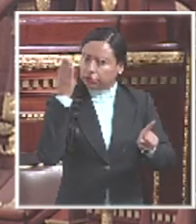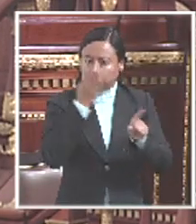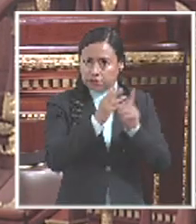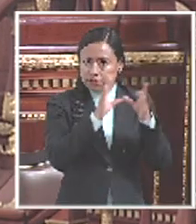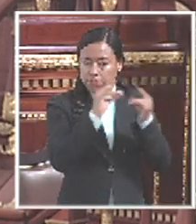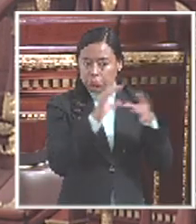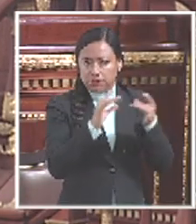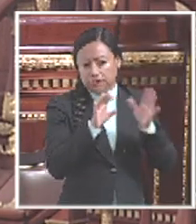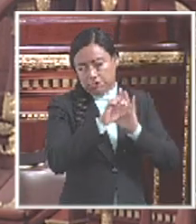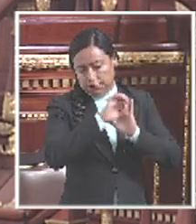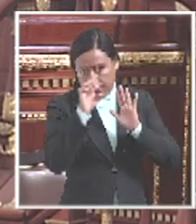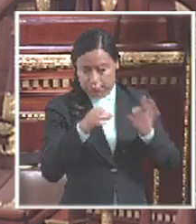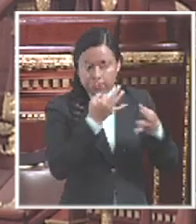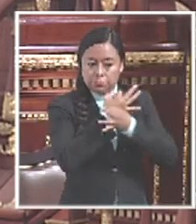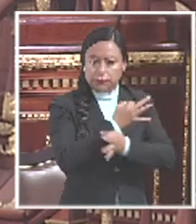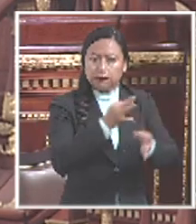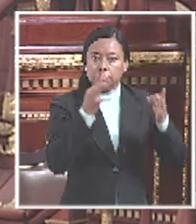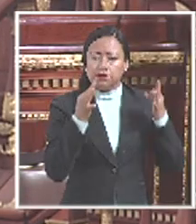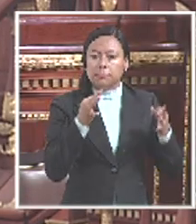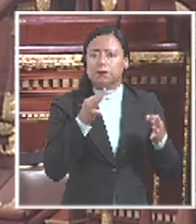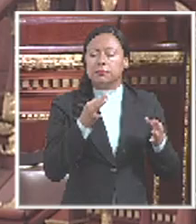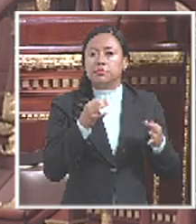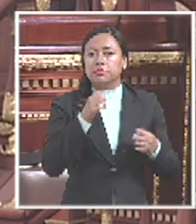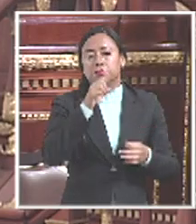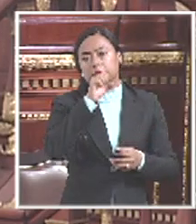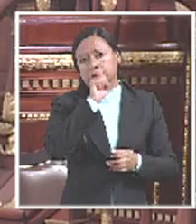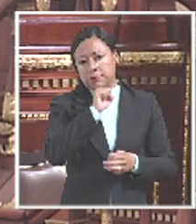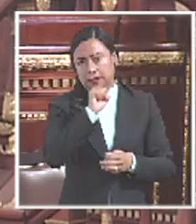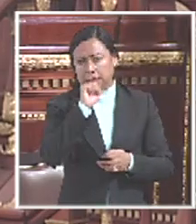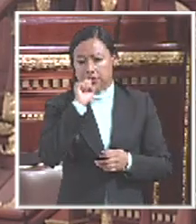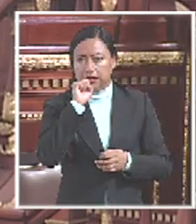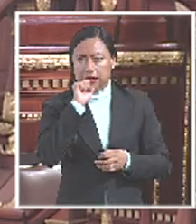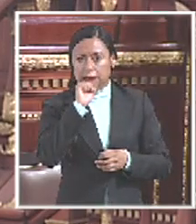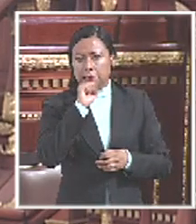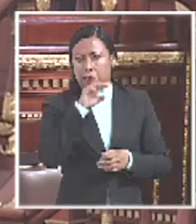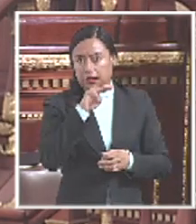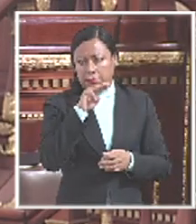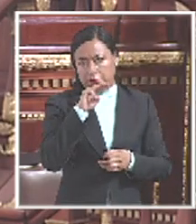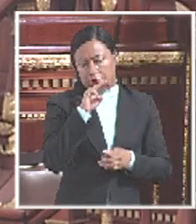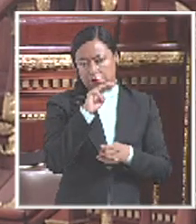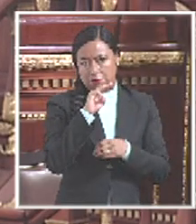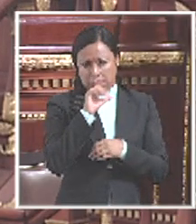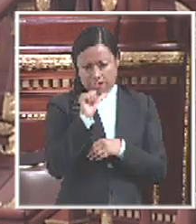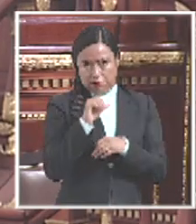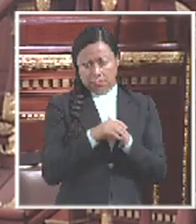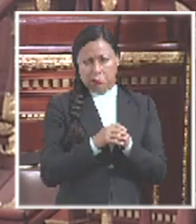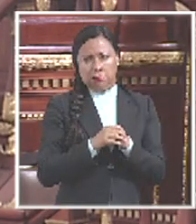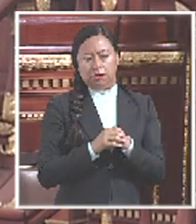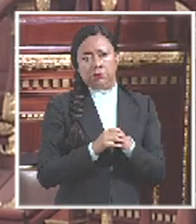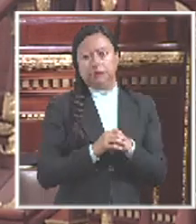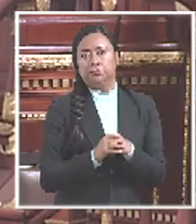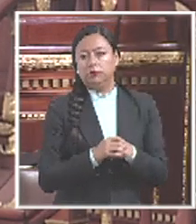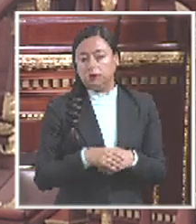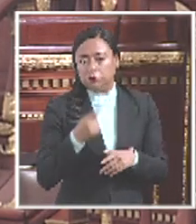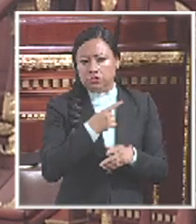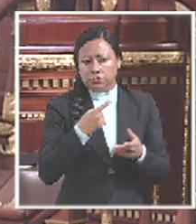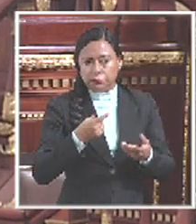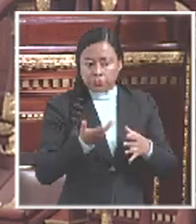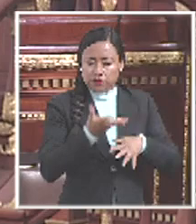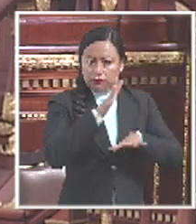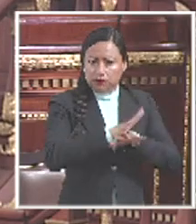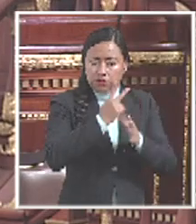publicación del decreto, la Secretaría del Medio Ambiente de la Ciudad de México implementaría los programas de cultura